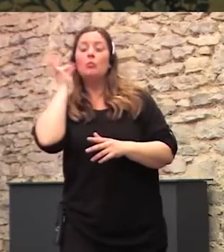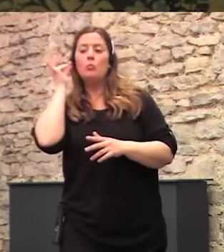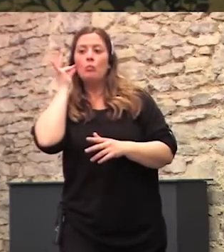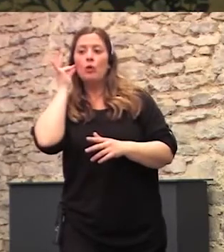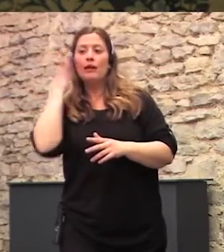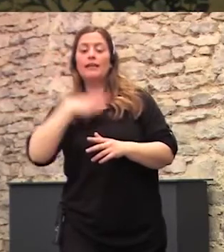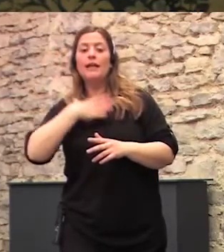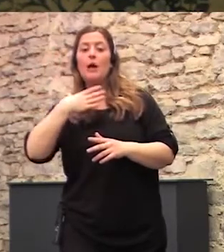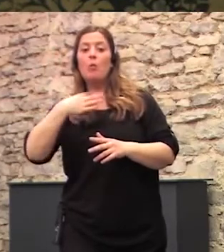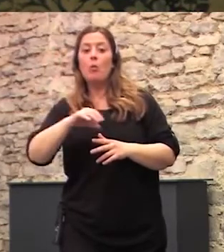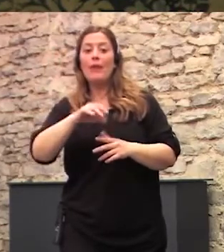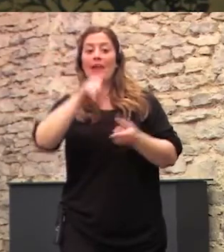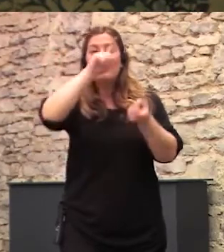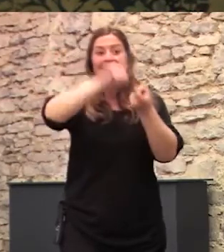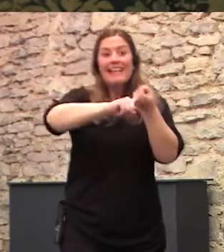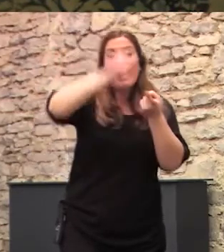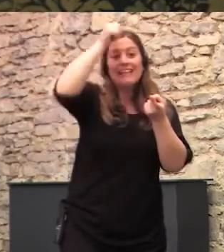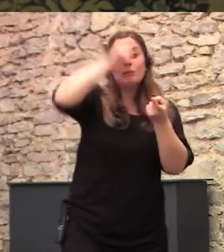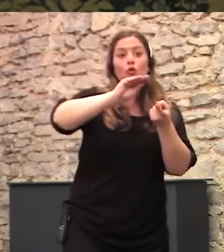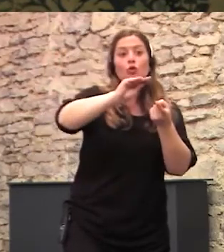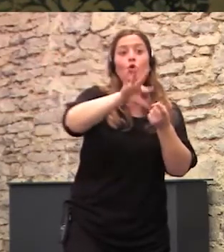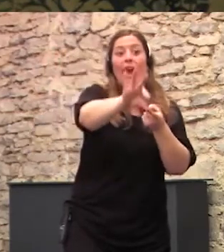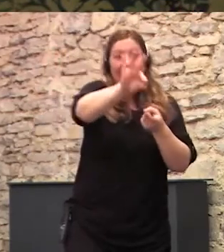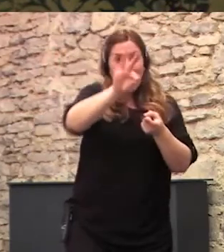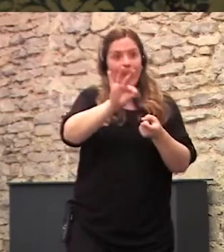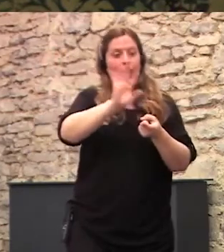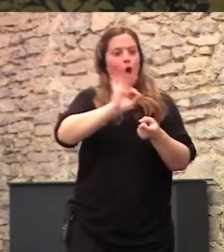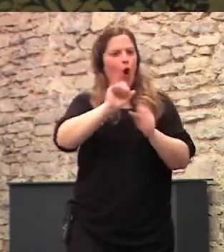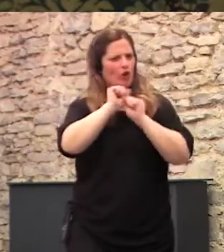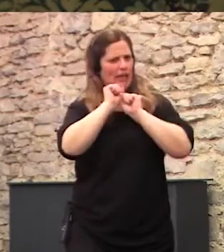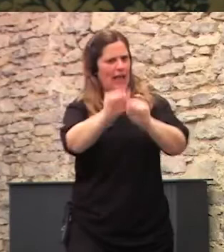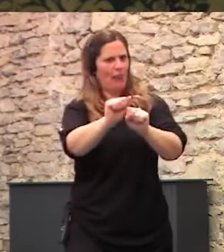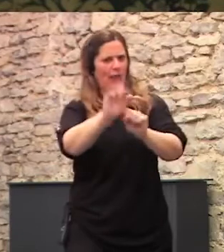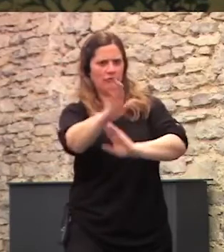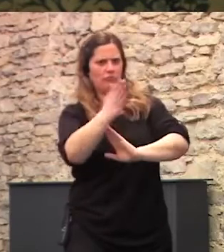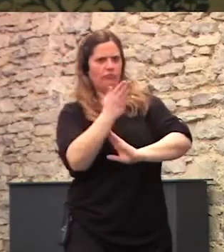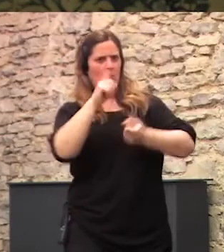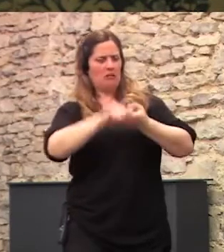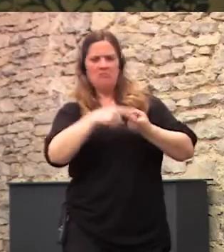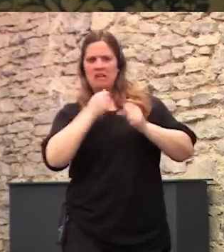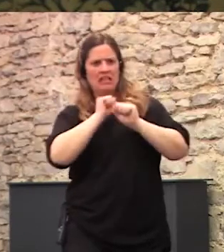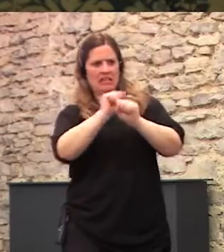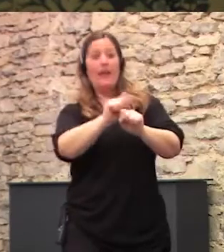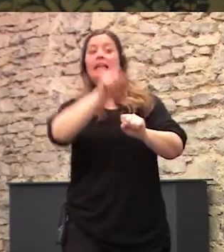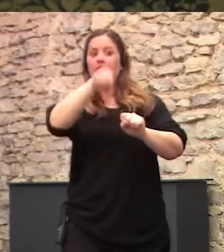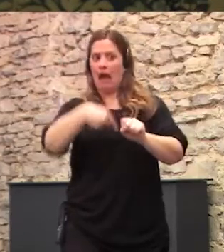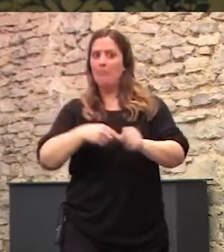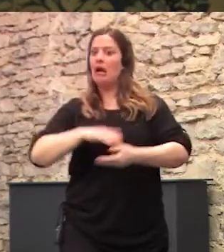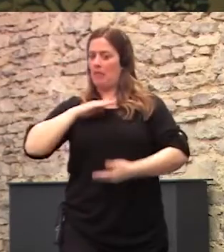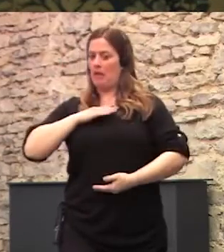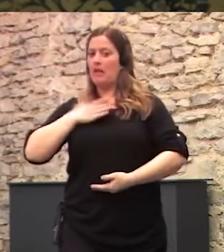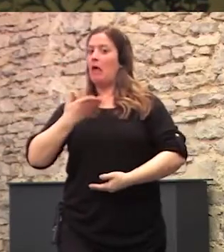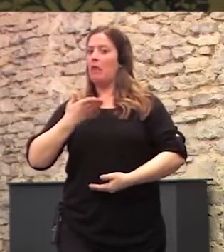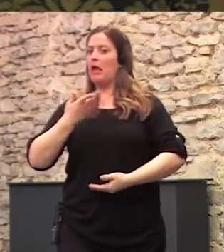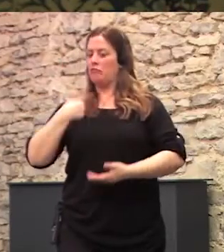su esposo o rechazar una opción de matrimonio, también de proponer el matrimonio.